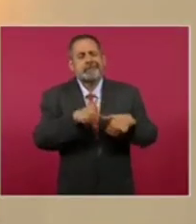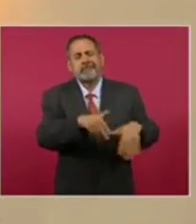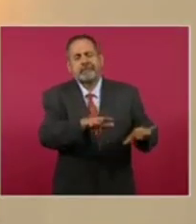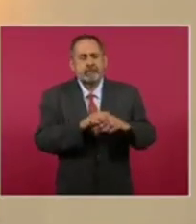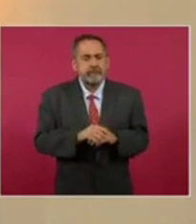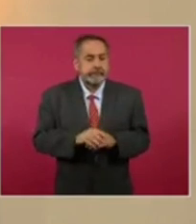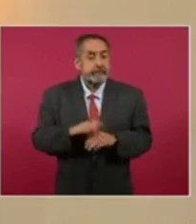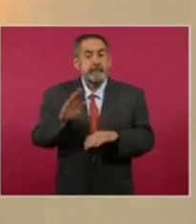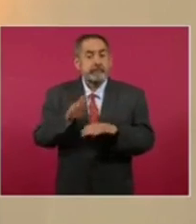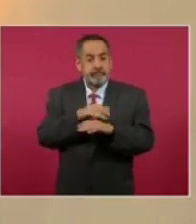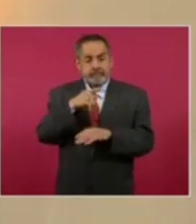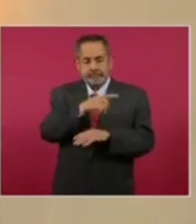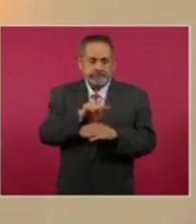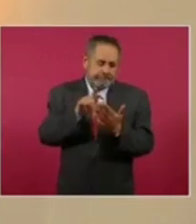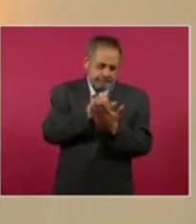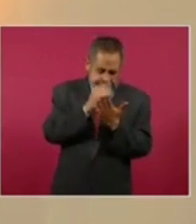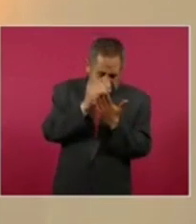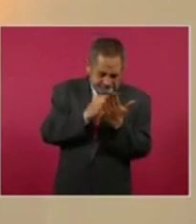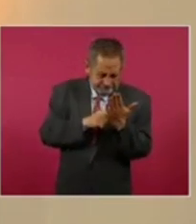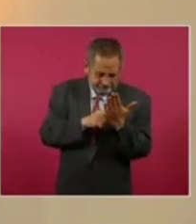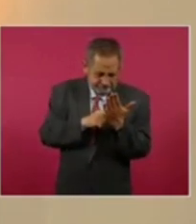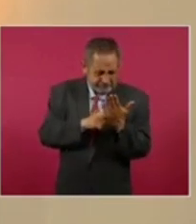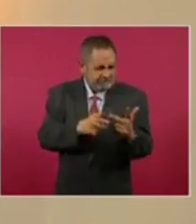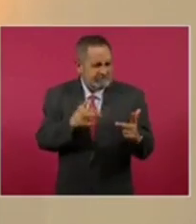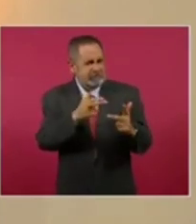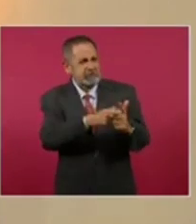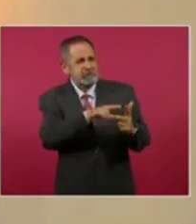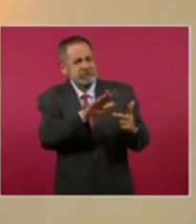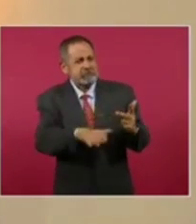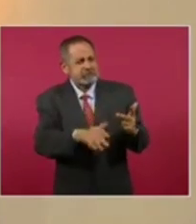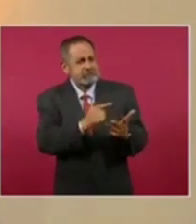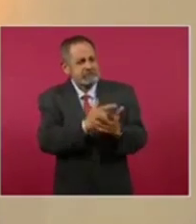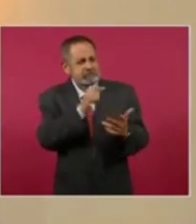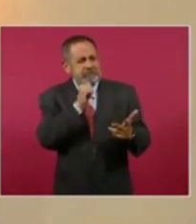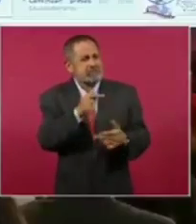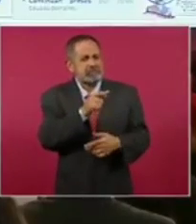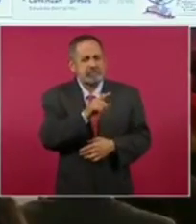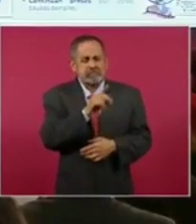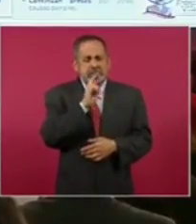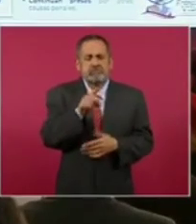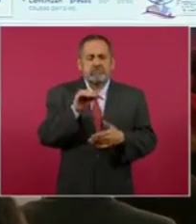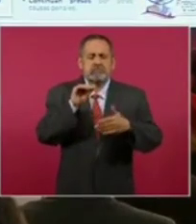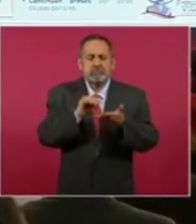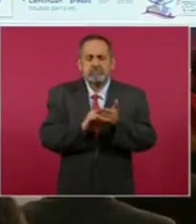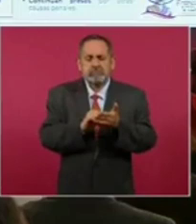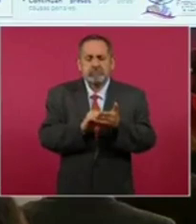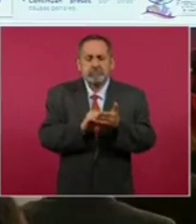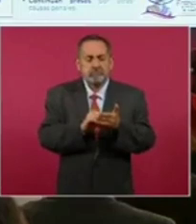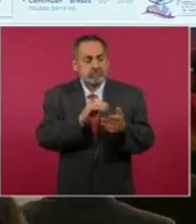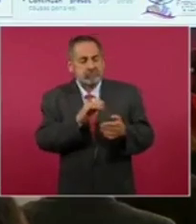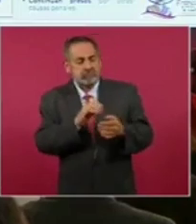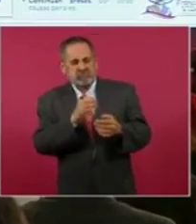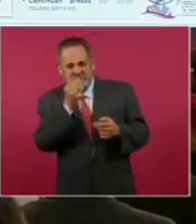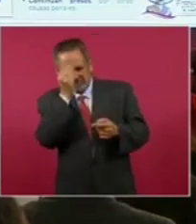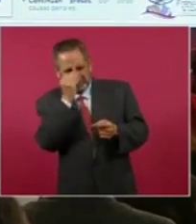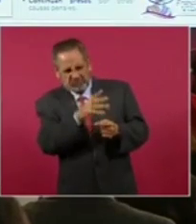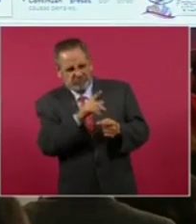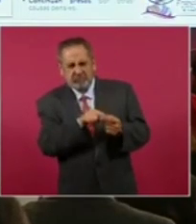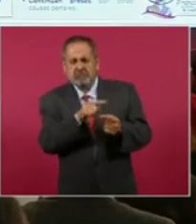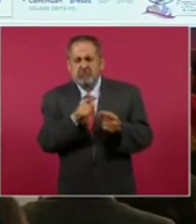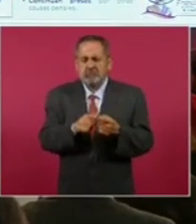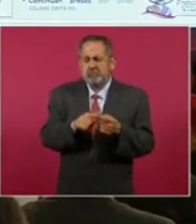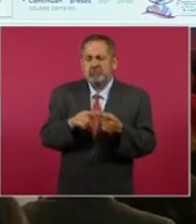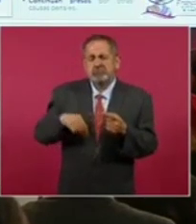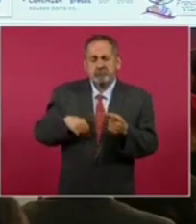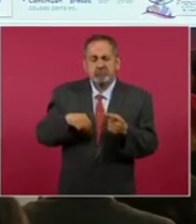que reclasificó el delito de homicidio doloso a culposo y aquí tras quedar en libertad el el